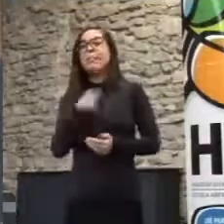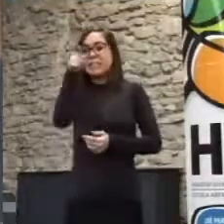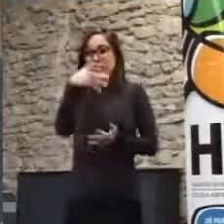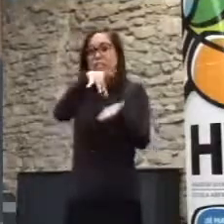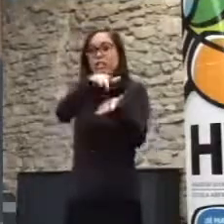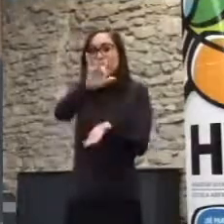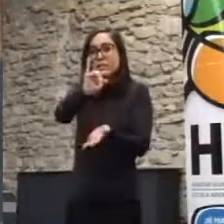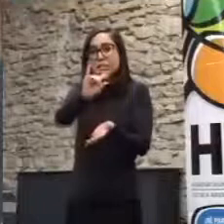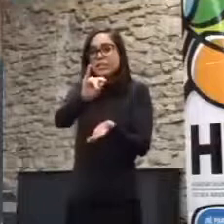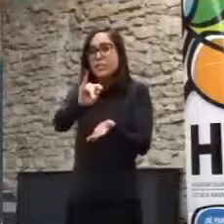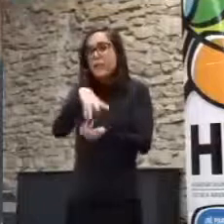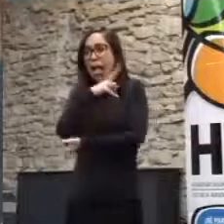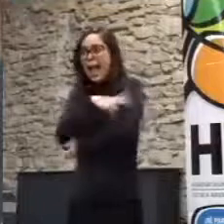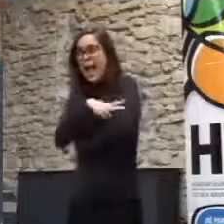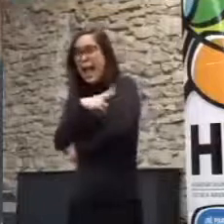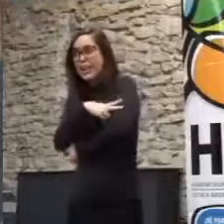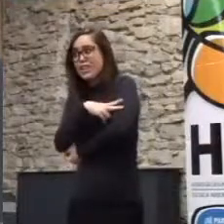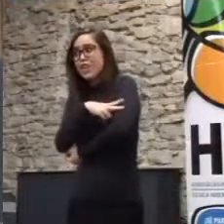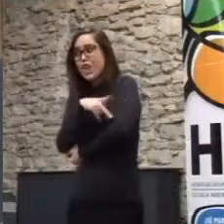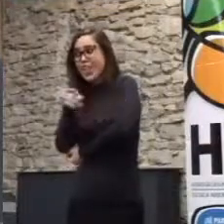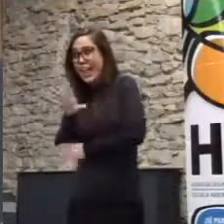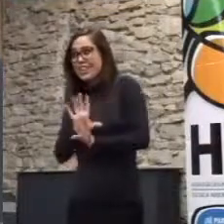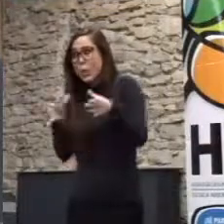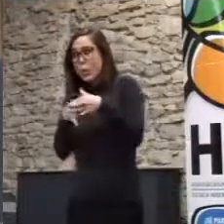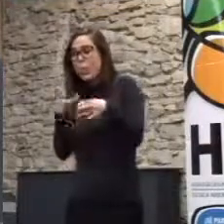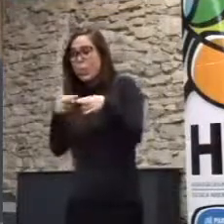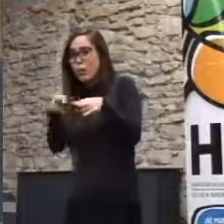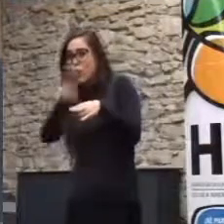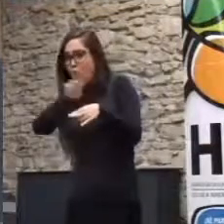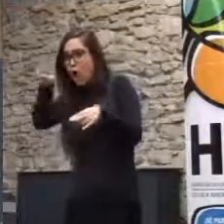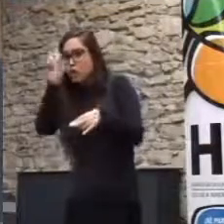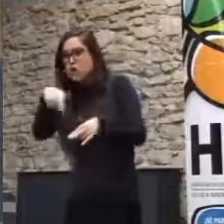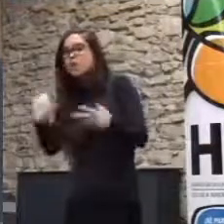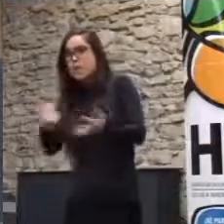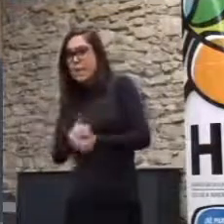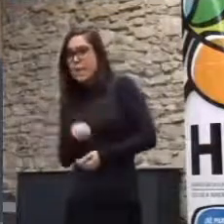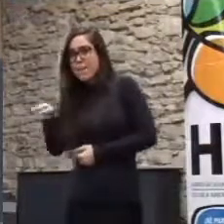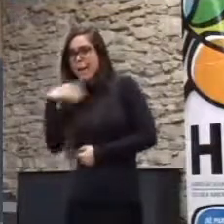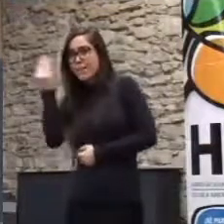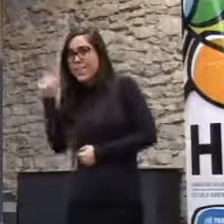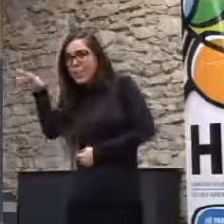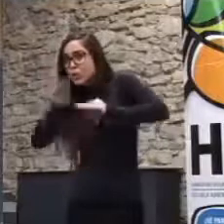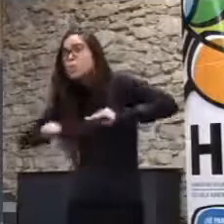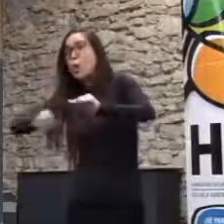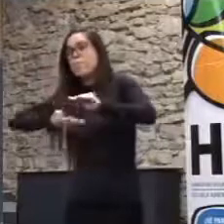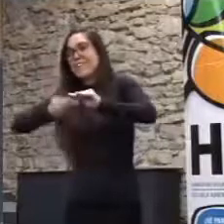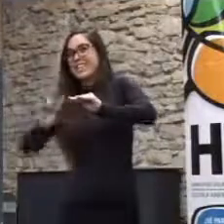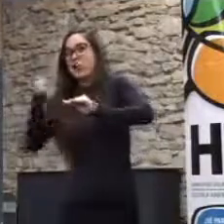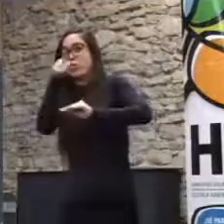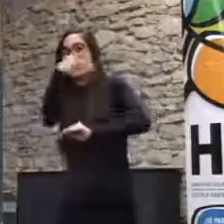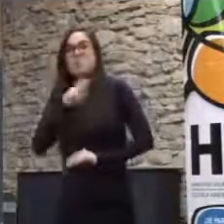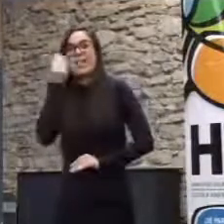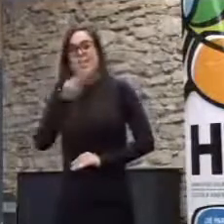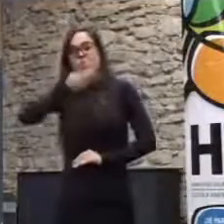pasa también al concejal de no sé qué partido que para él va a comunicar una cosa importantísima. Pero con una diferencia. Y ocurre también. Los